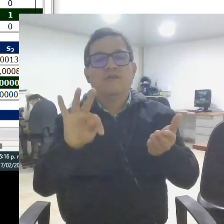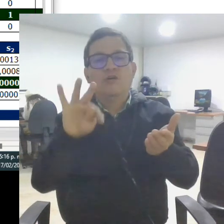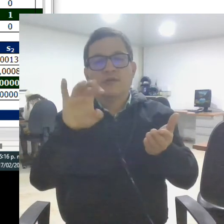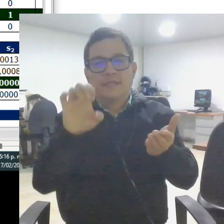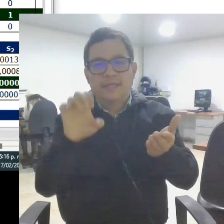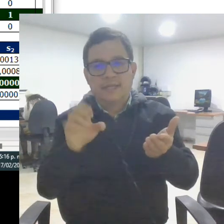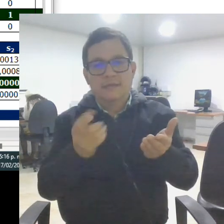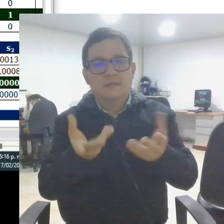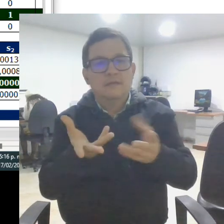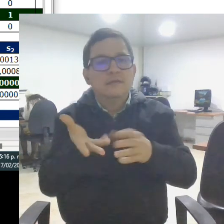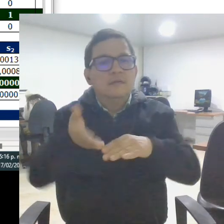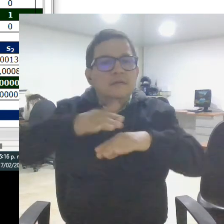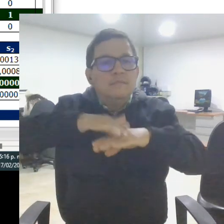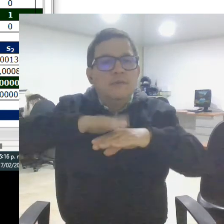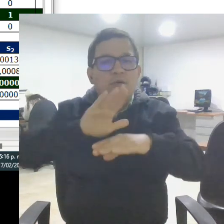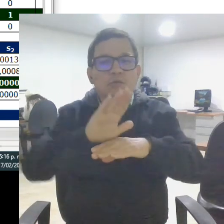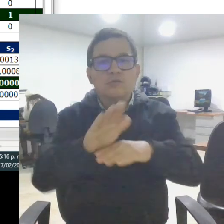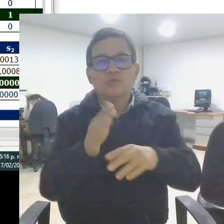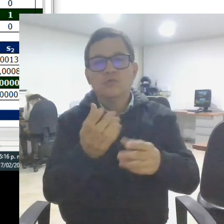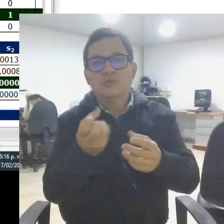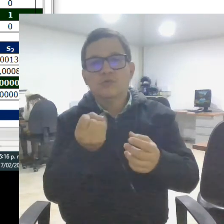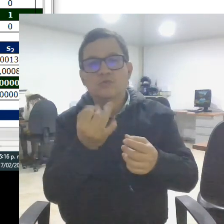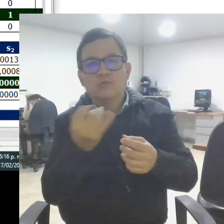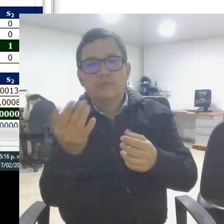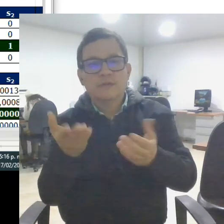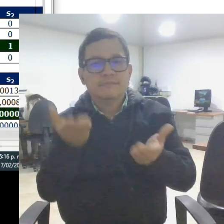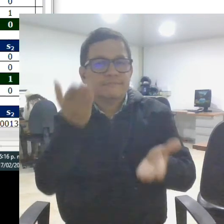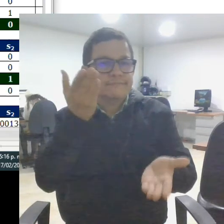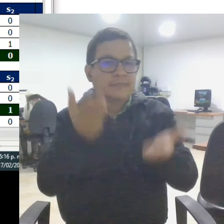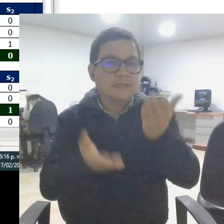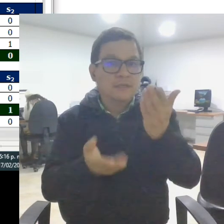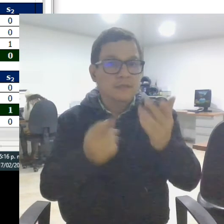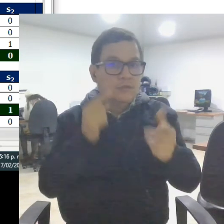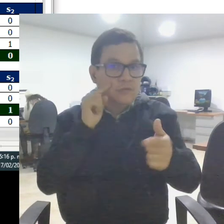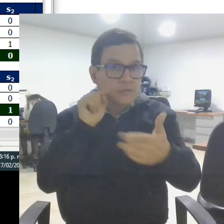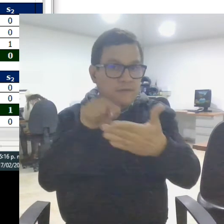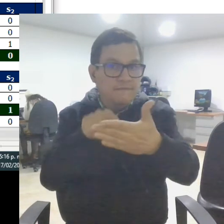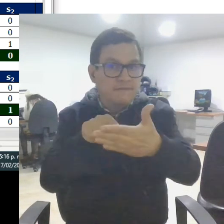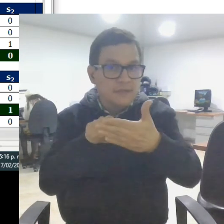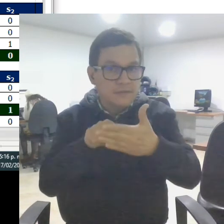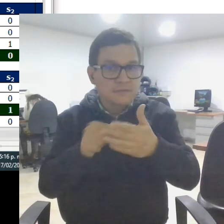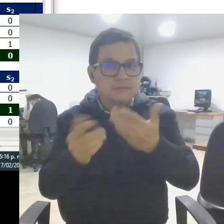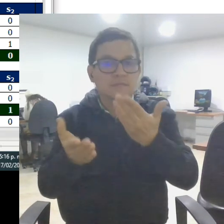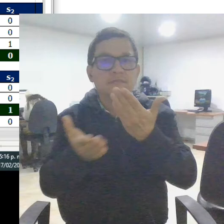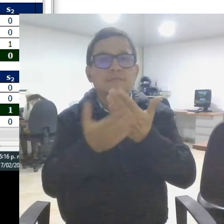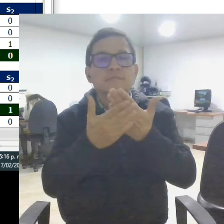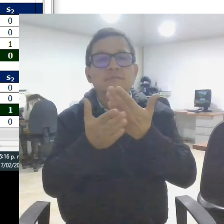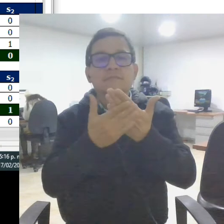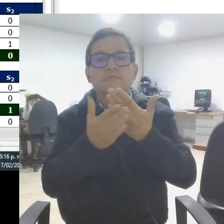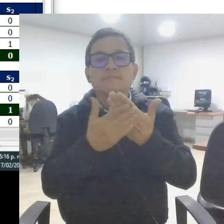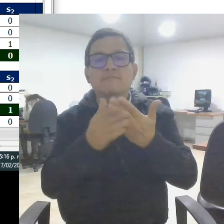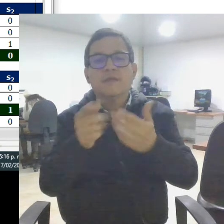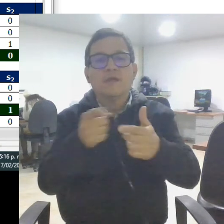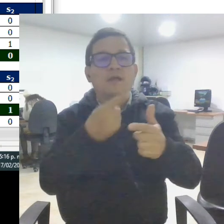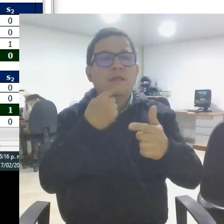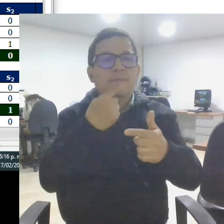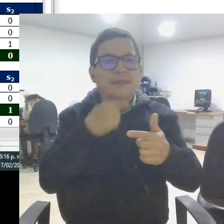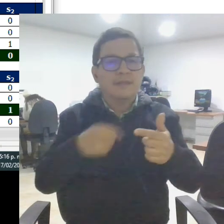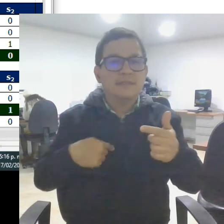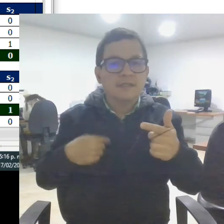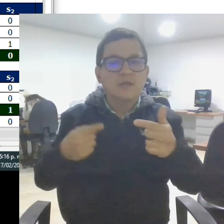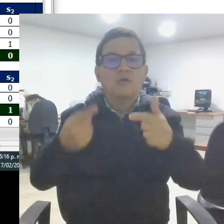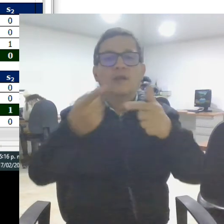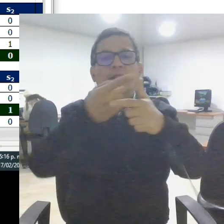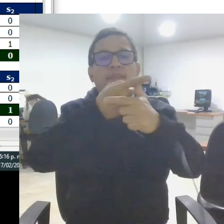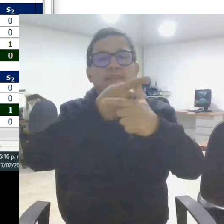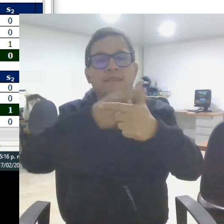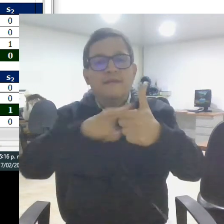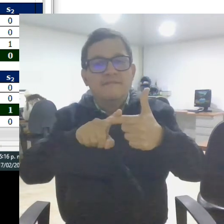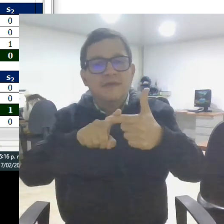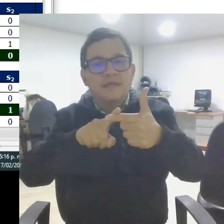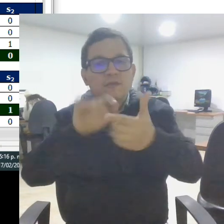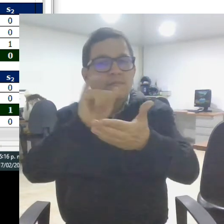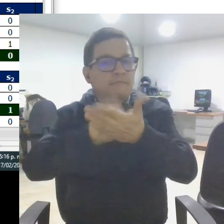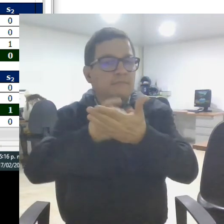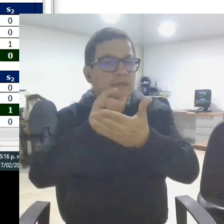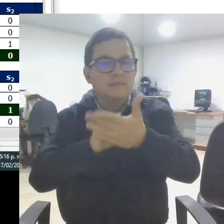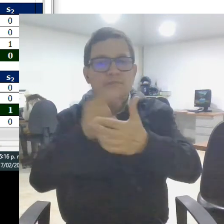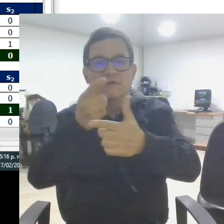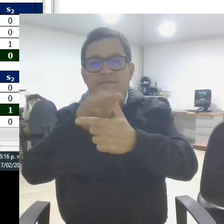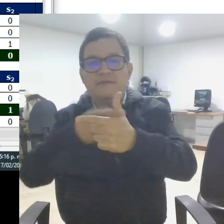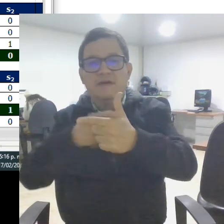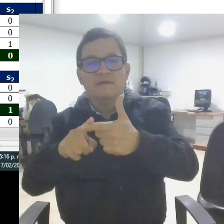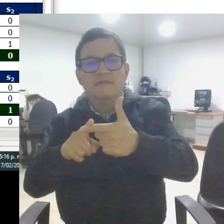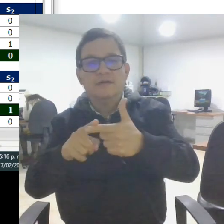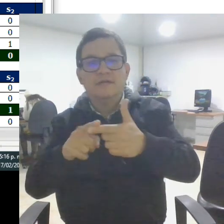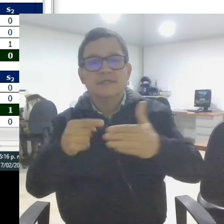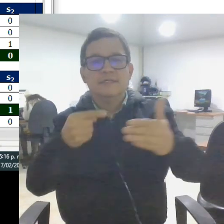elemento pivote. Es decir, si se dan cuenta, lo que me están diciendo es que divida este valor sobre ese mismo valor. Le ponemos